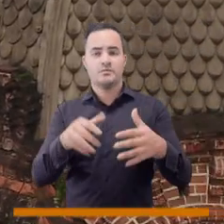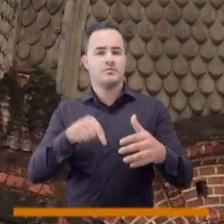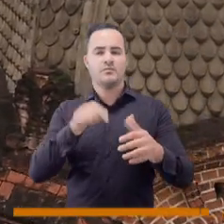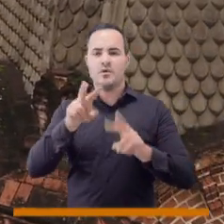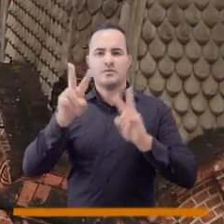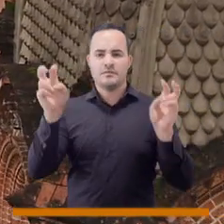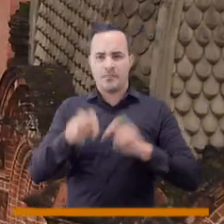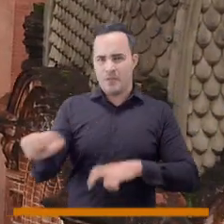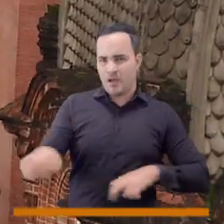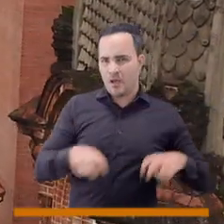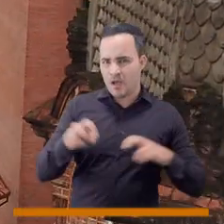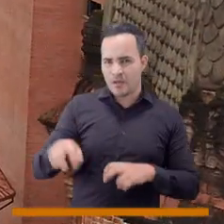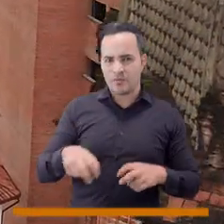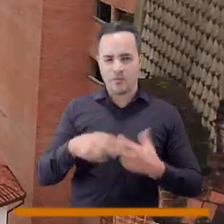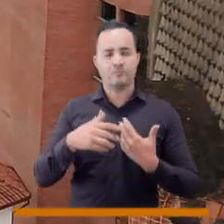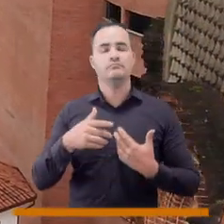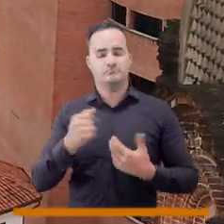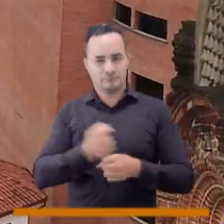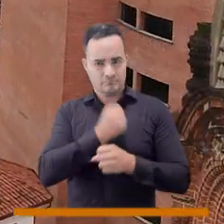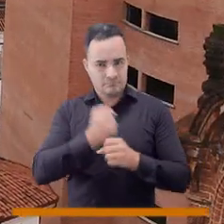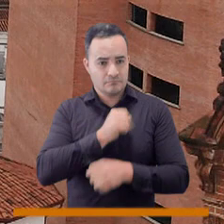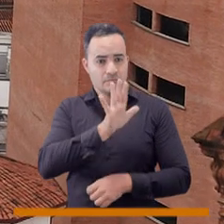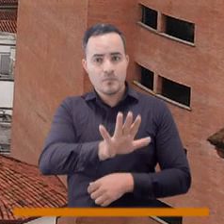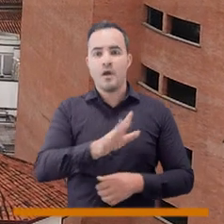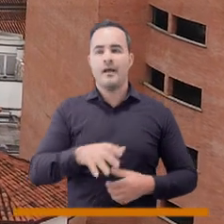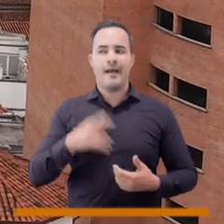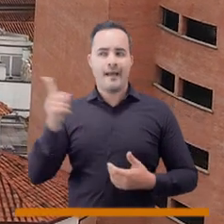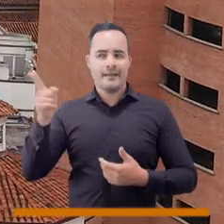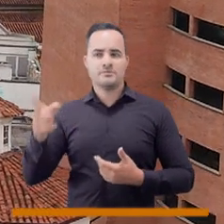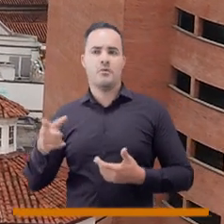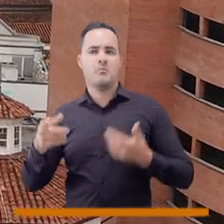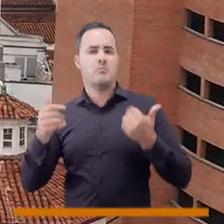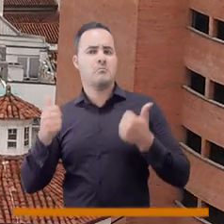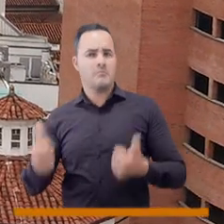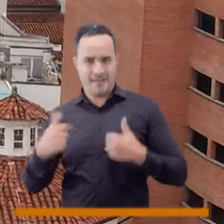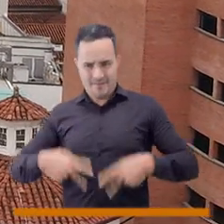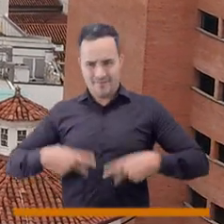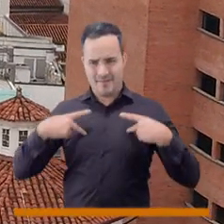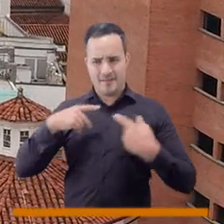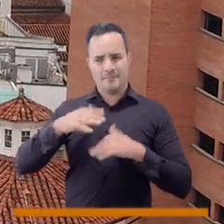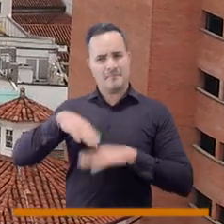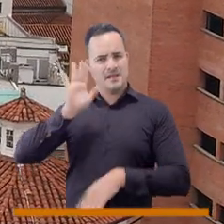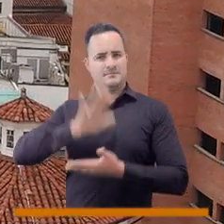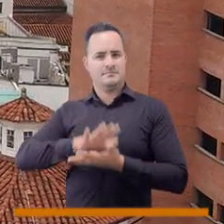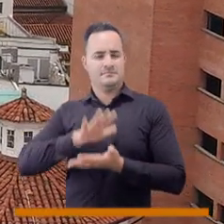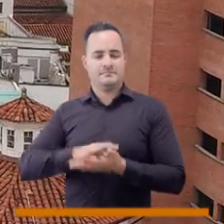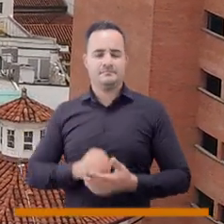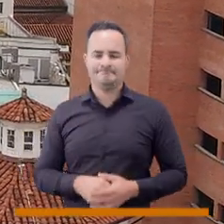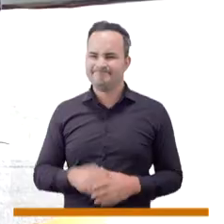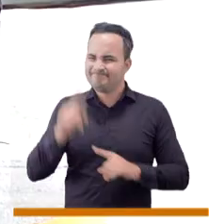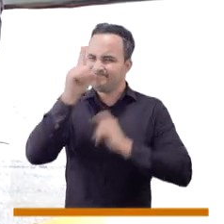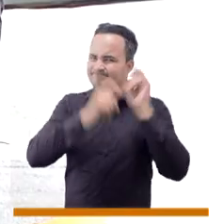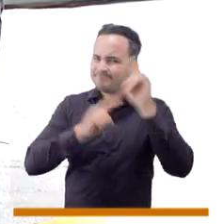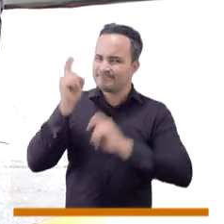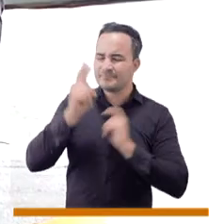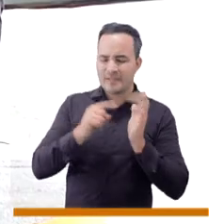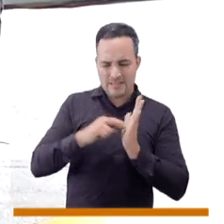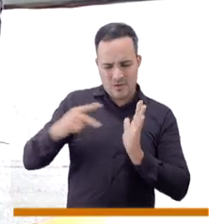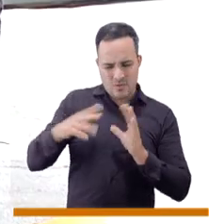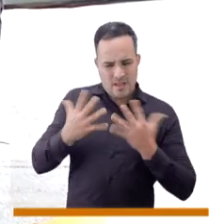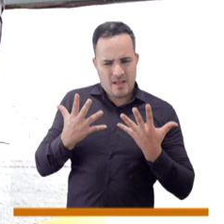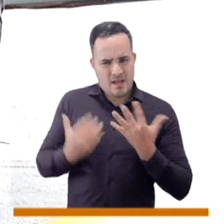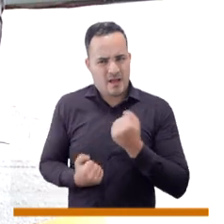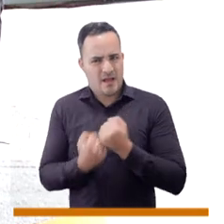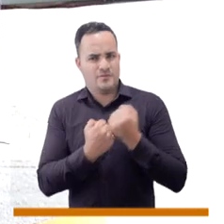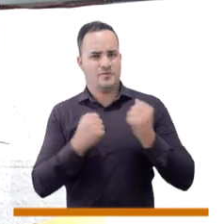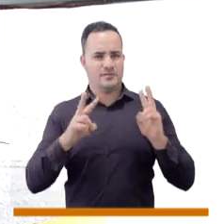agropecuario, haciendo que la vida de las personas sea más tranquila. Entender cómo la tecnología puede ser el motor,